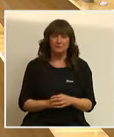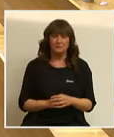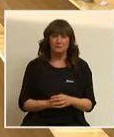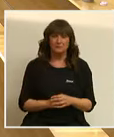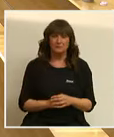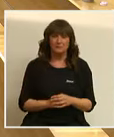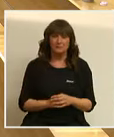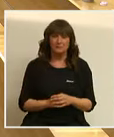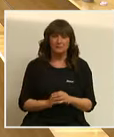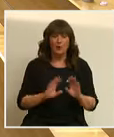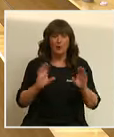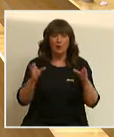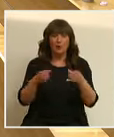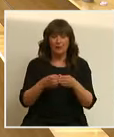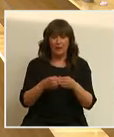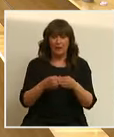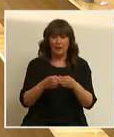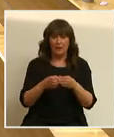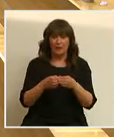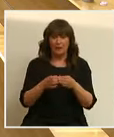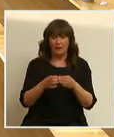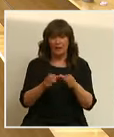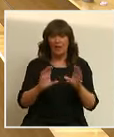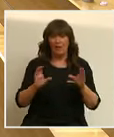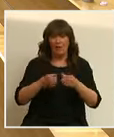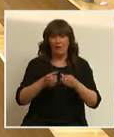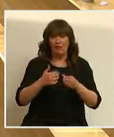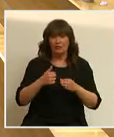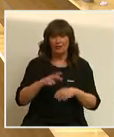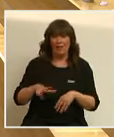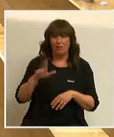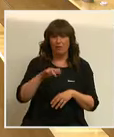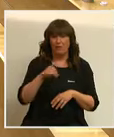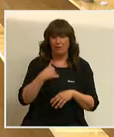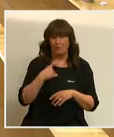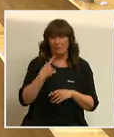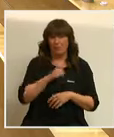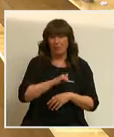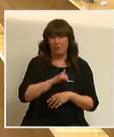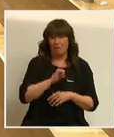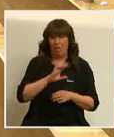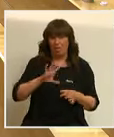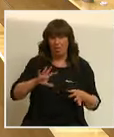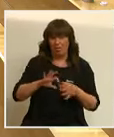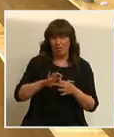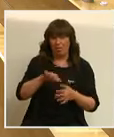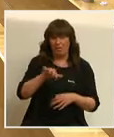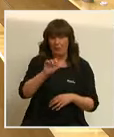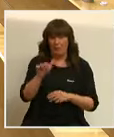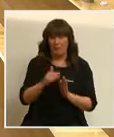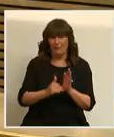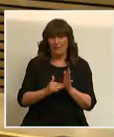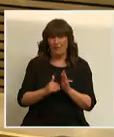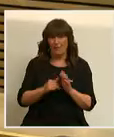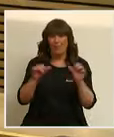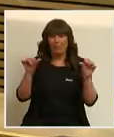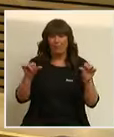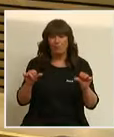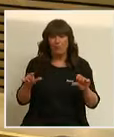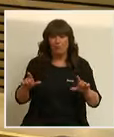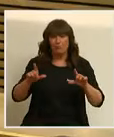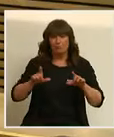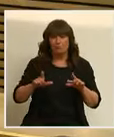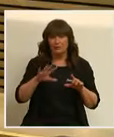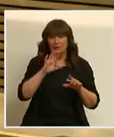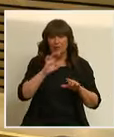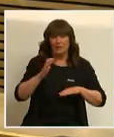A la unitat del Cos Nacional de Policia, adscrita a la Comunitat Valenciana, arreplega el diploma el comissari